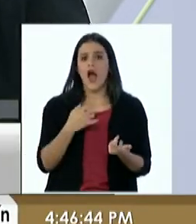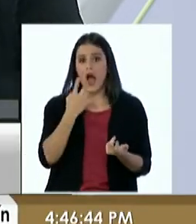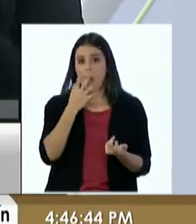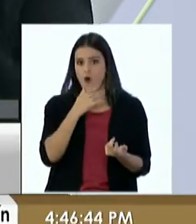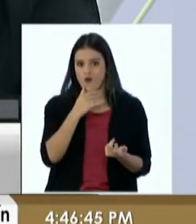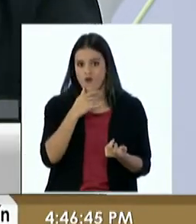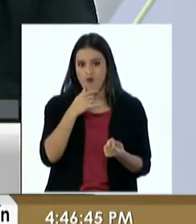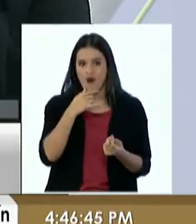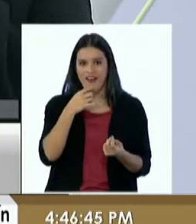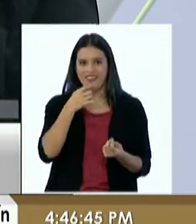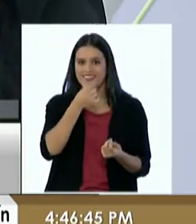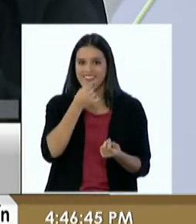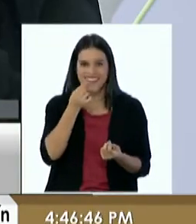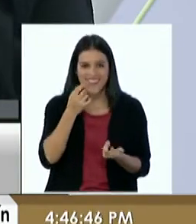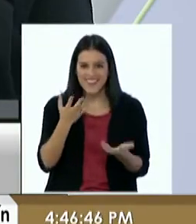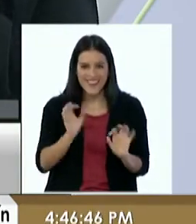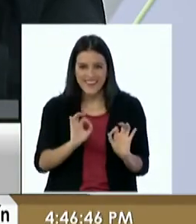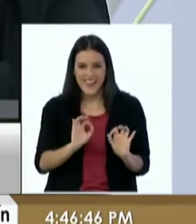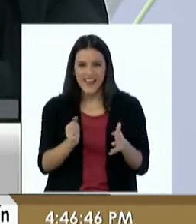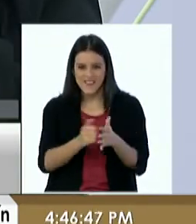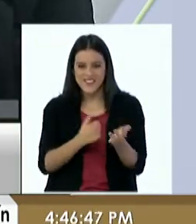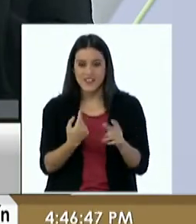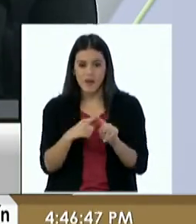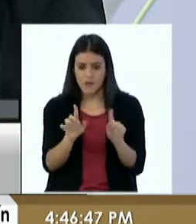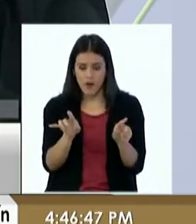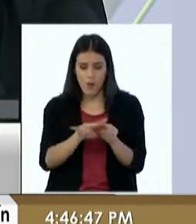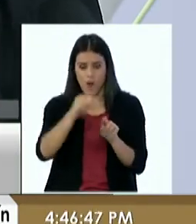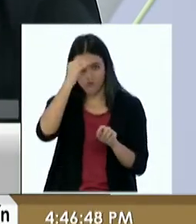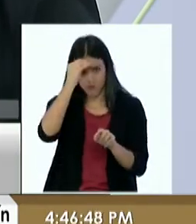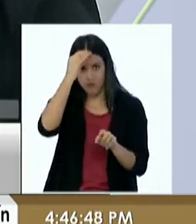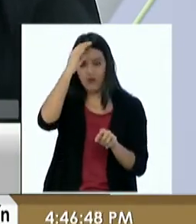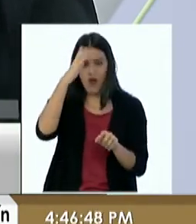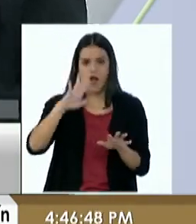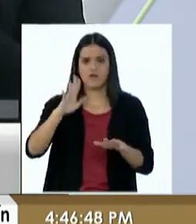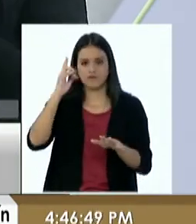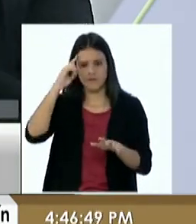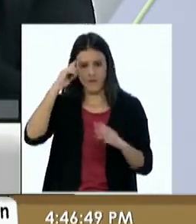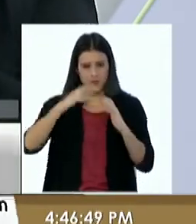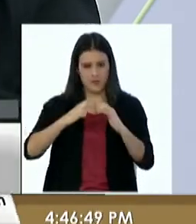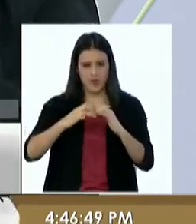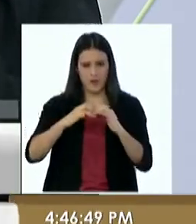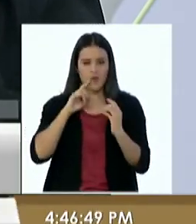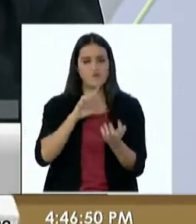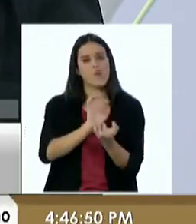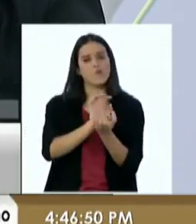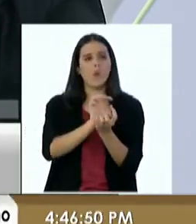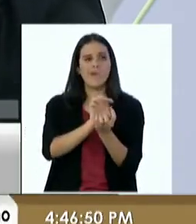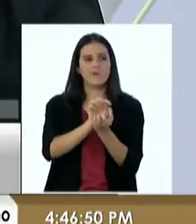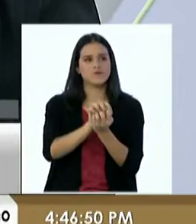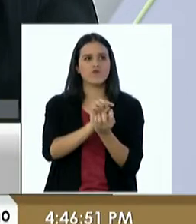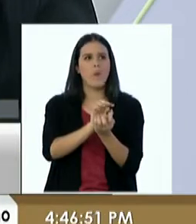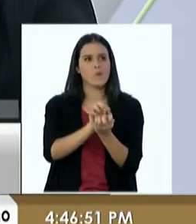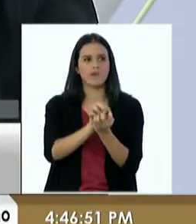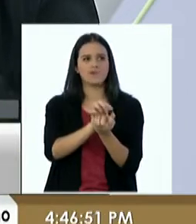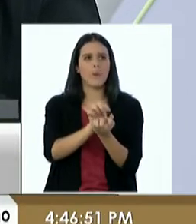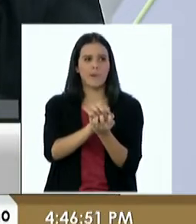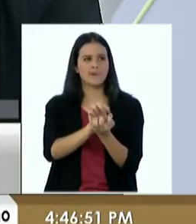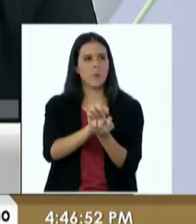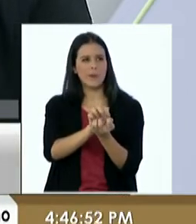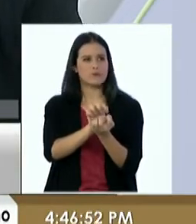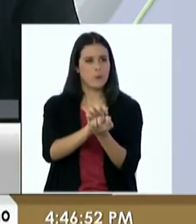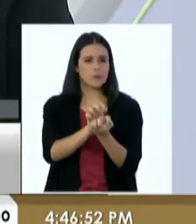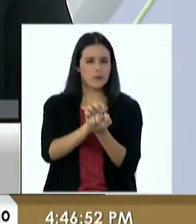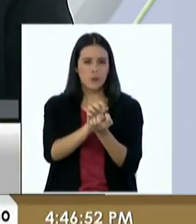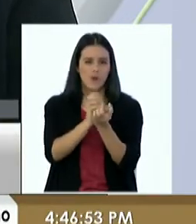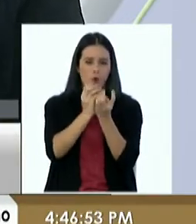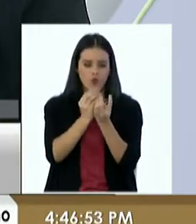va a tener la capacidad de poder hacer este movimiento en la boca y va a poder éste triturar lo más posible el alimento para